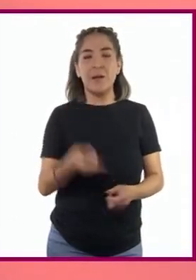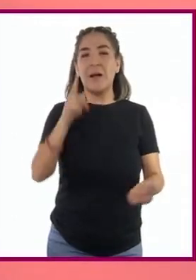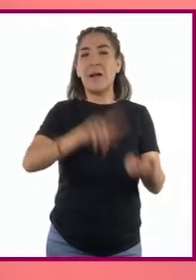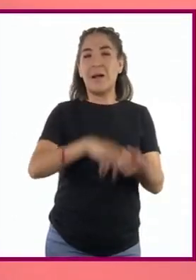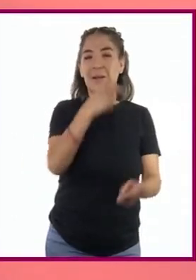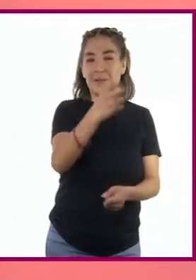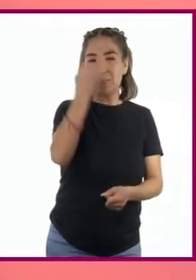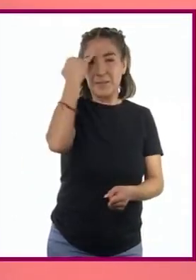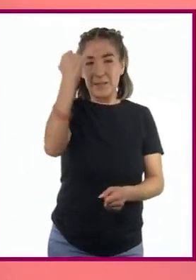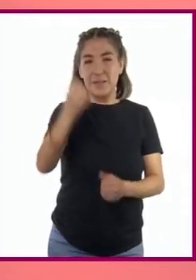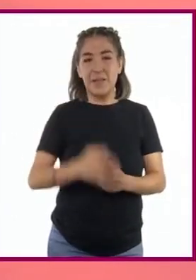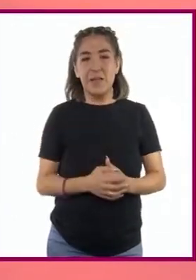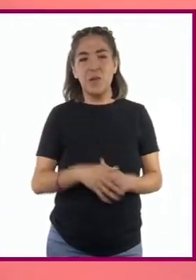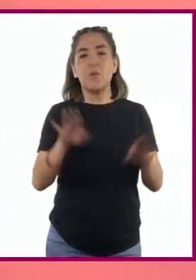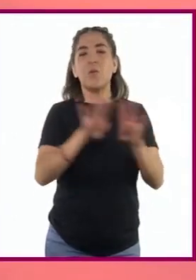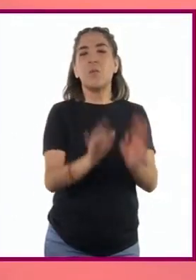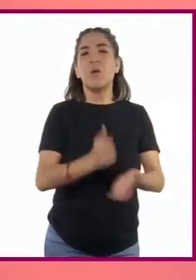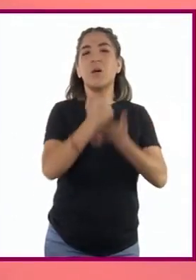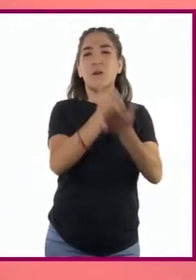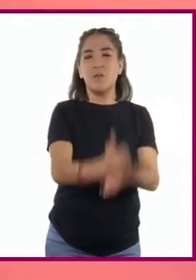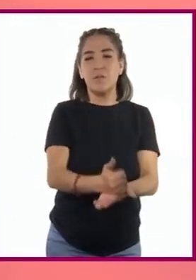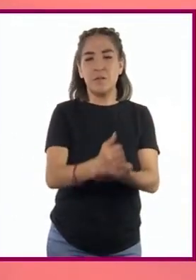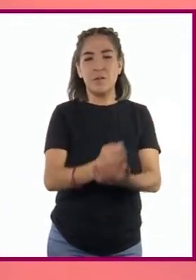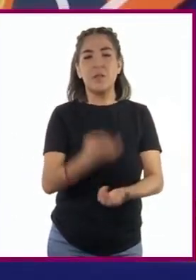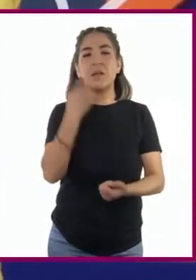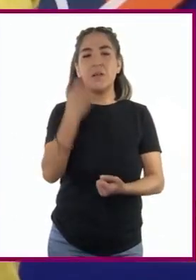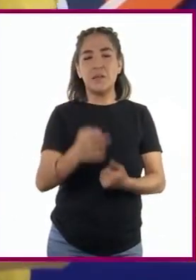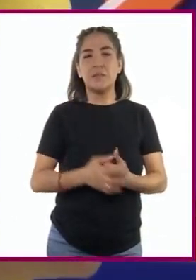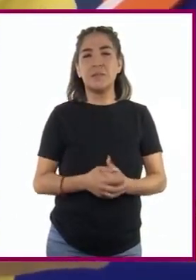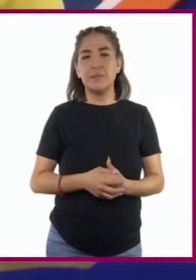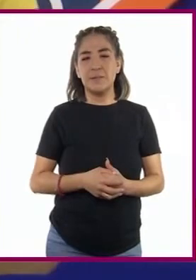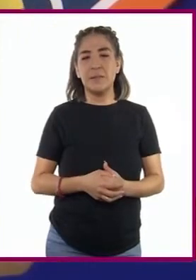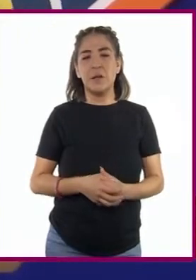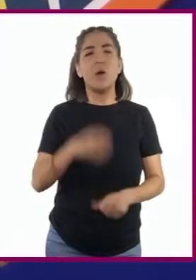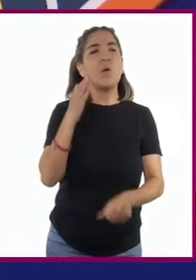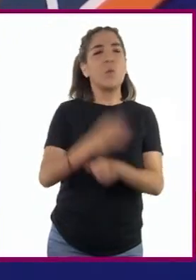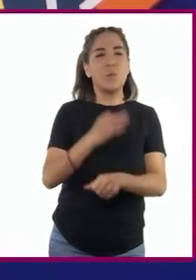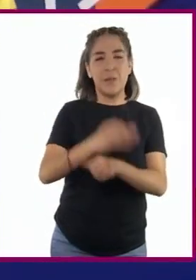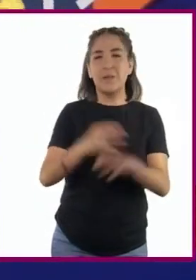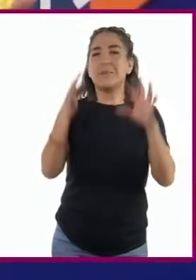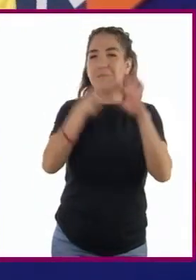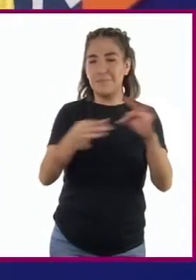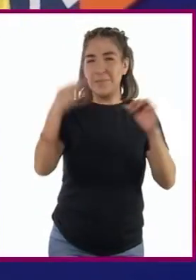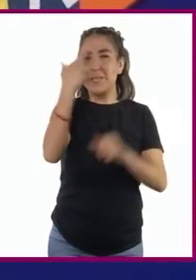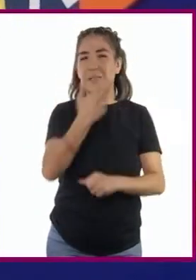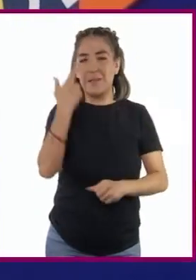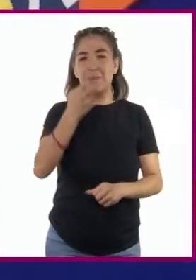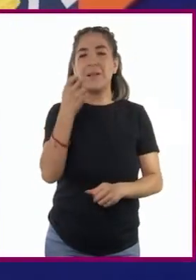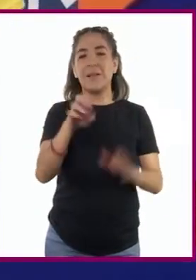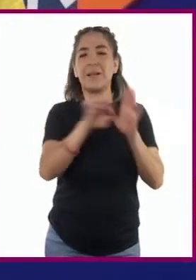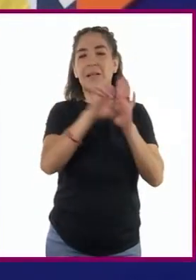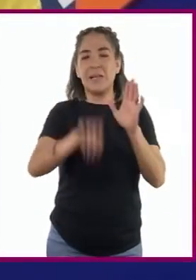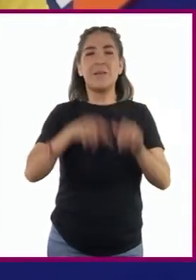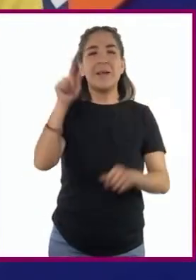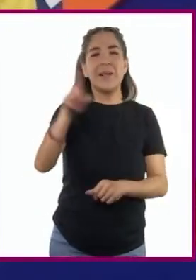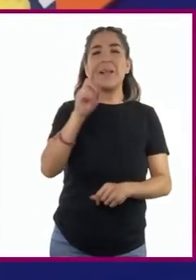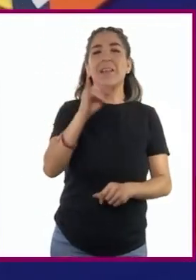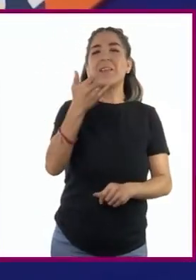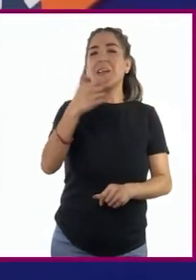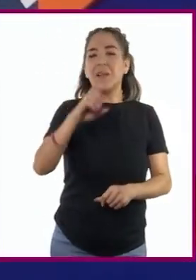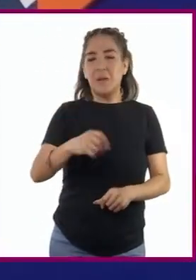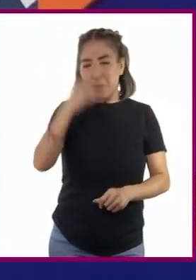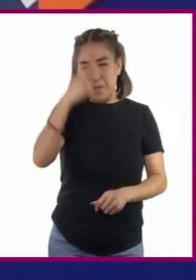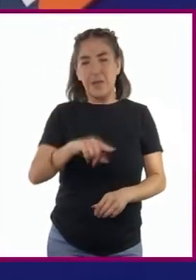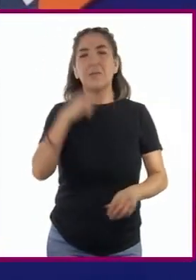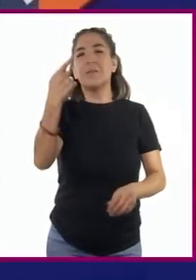ideas, nos ayudaremos de los conectores. Profesora, ¿qué le parece si seguimos revisando los ejemplos que nos mandó Diego y le